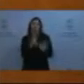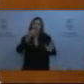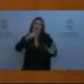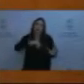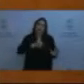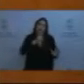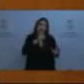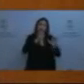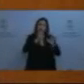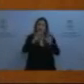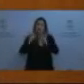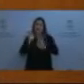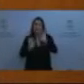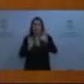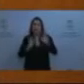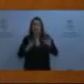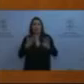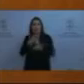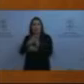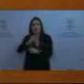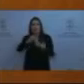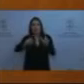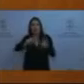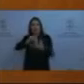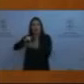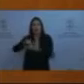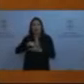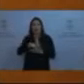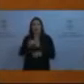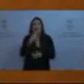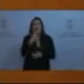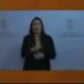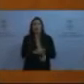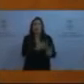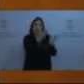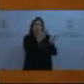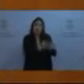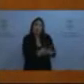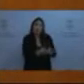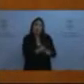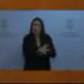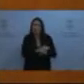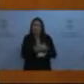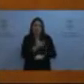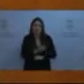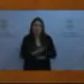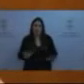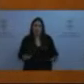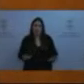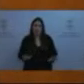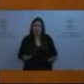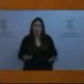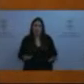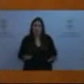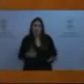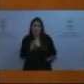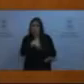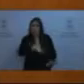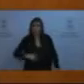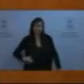el 66% de la representación de los asturianos han dicho que usted es una mala consejera. A usted la hemos